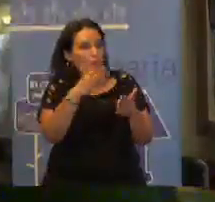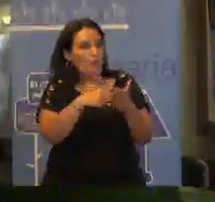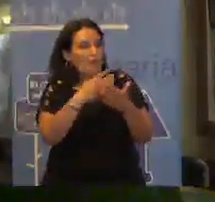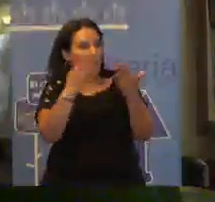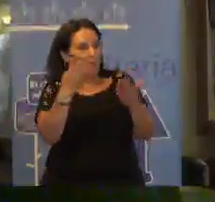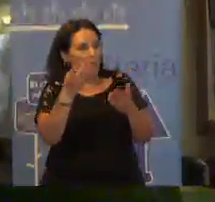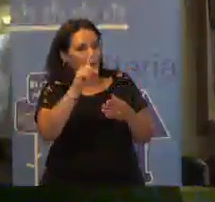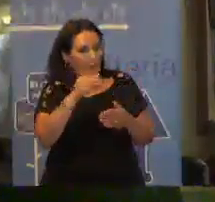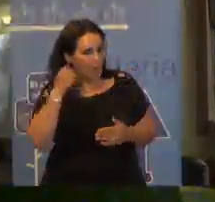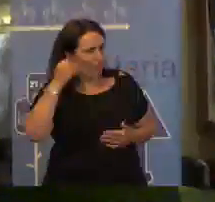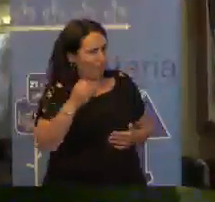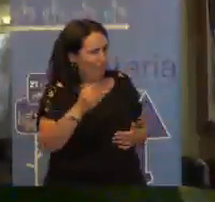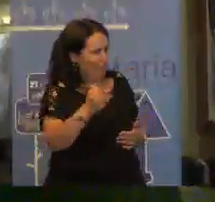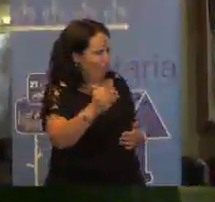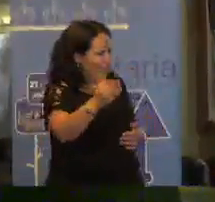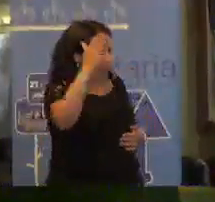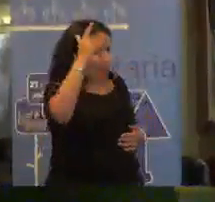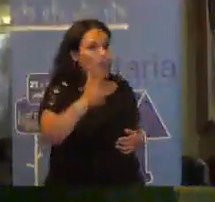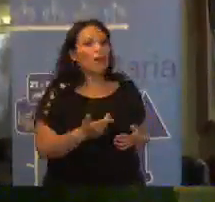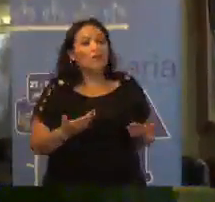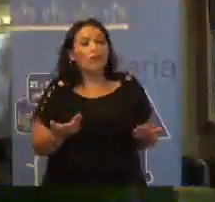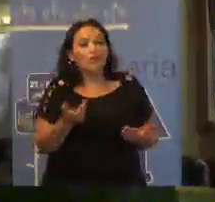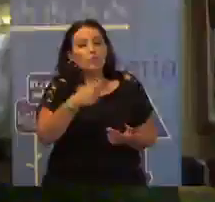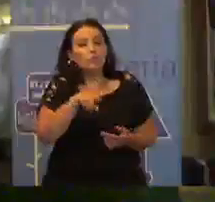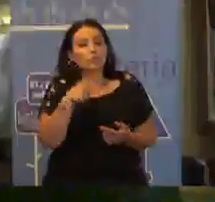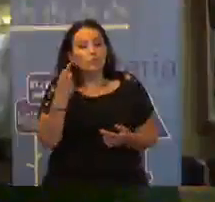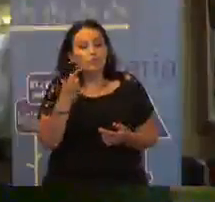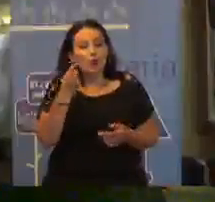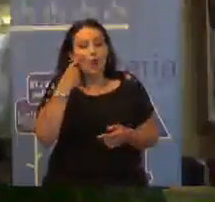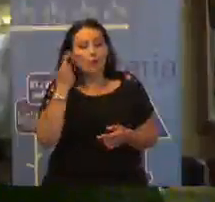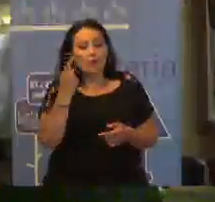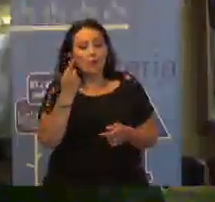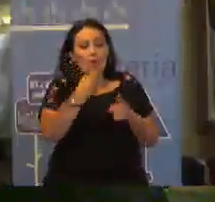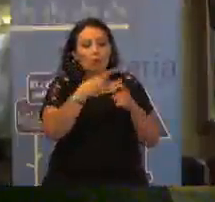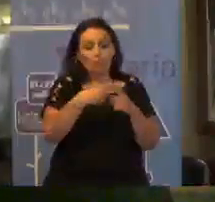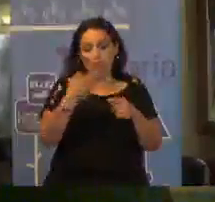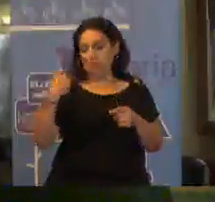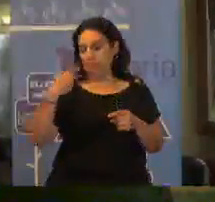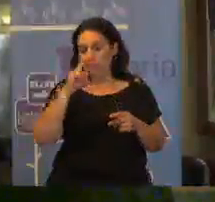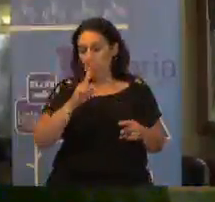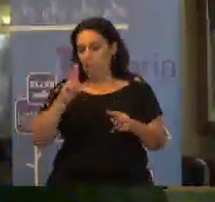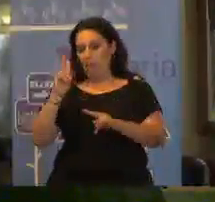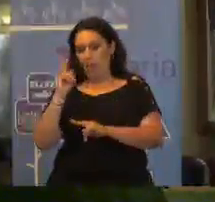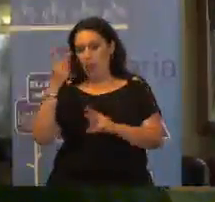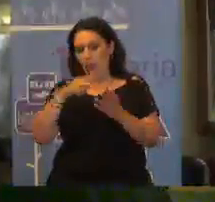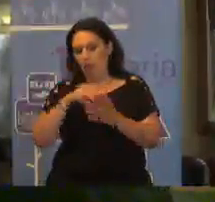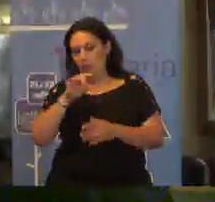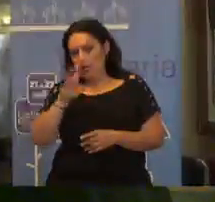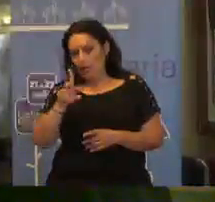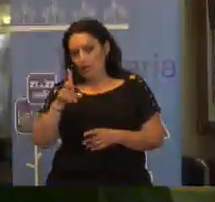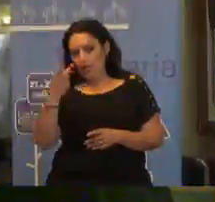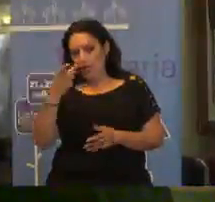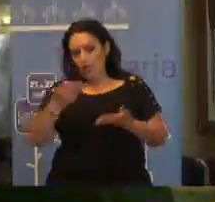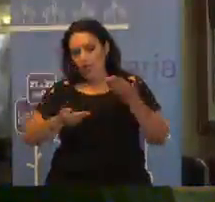alá. E para iso tamén tiñamos que valorar o que saiu no 2015 e o traballo que se está a